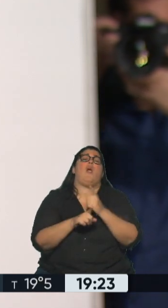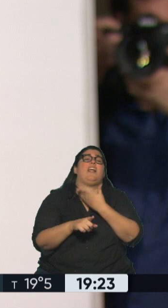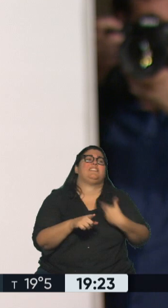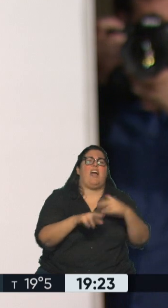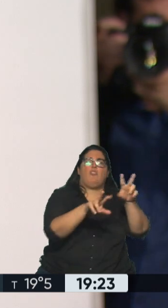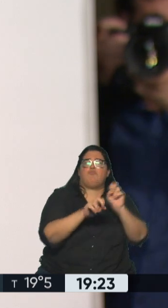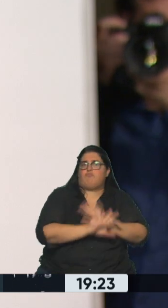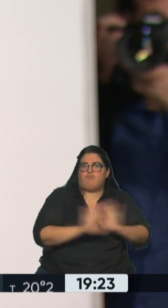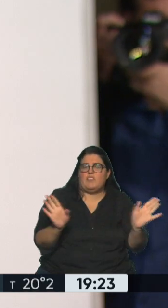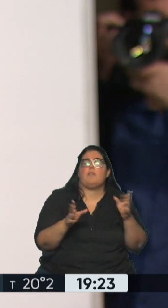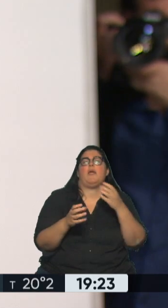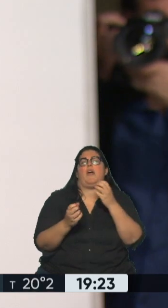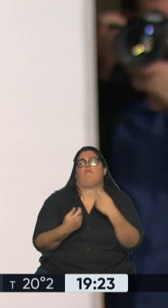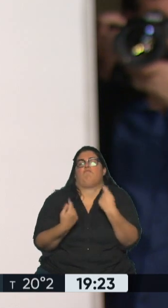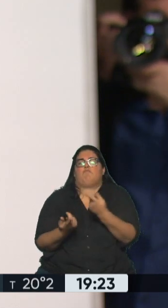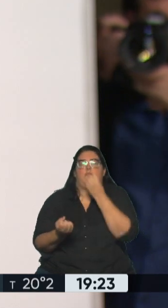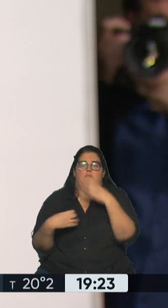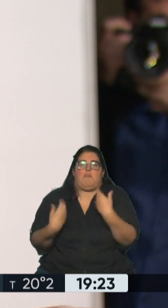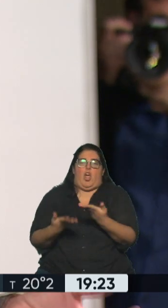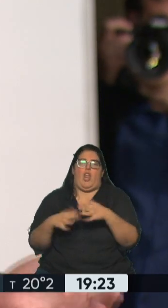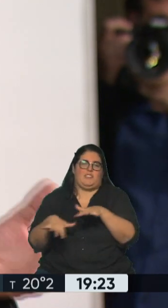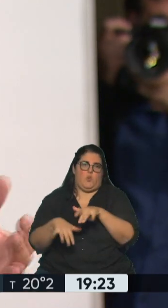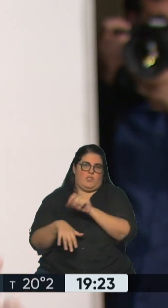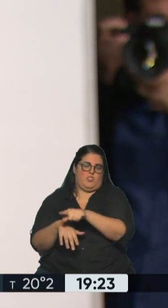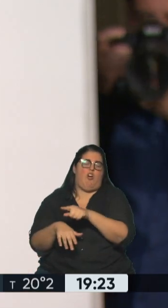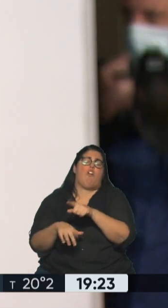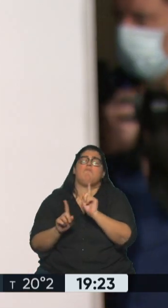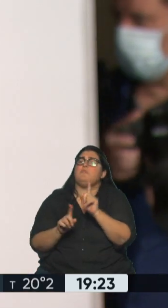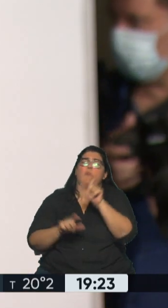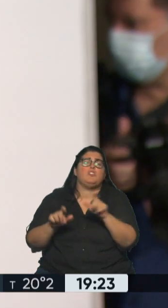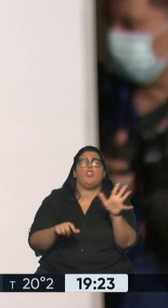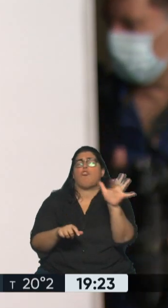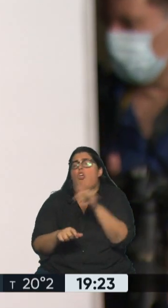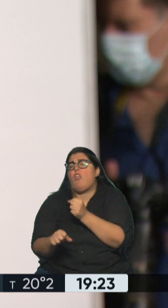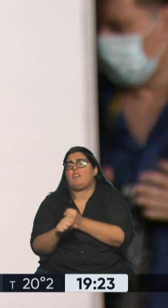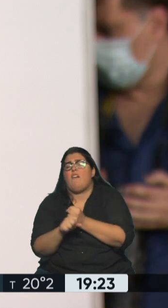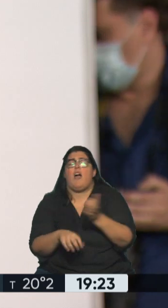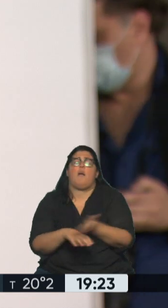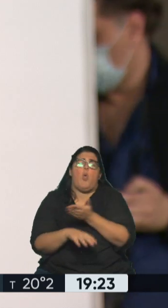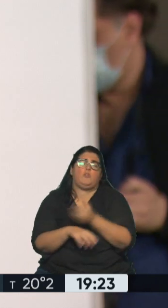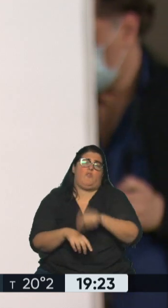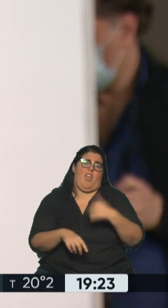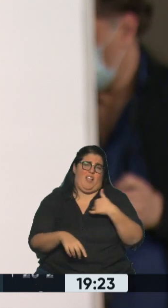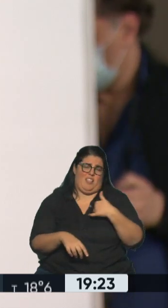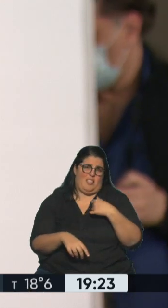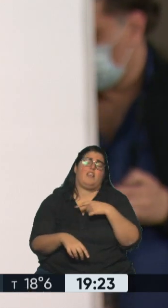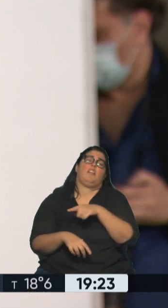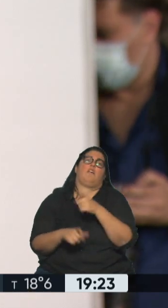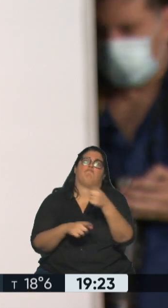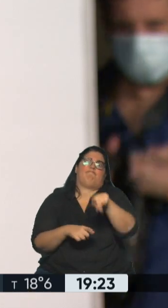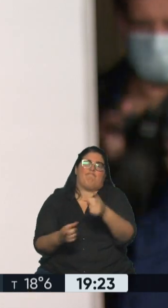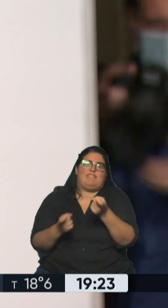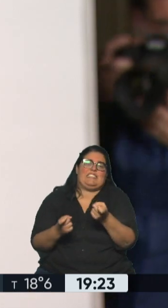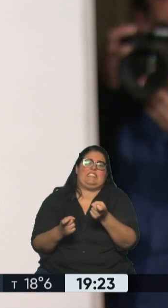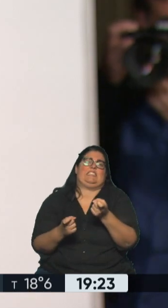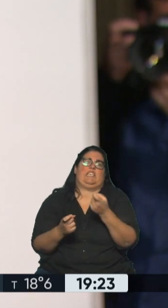recursos para mejorar la situación de aquellos que todos los días trabajan, producen en la Argentina y necesitan